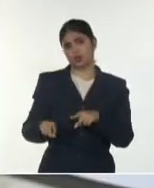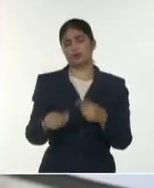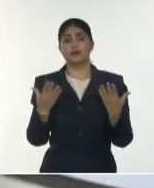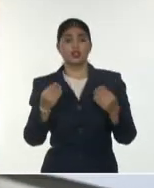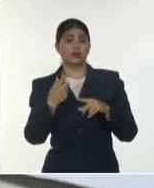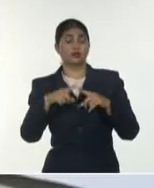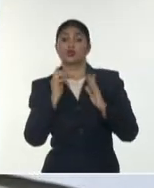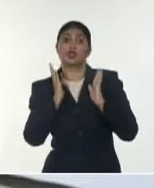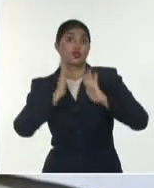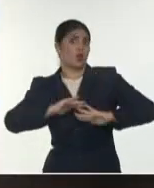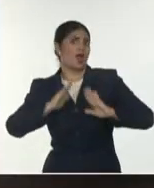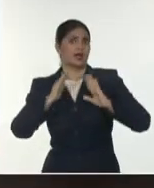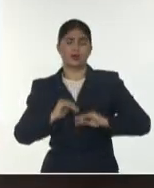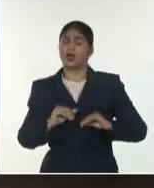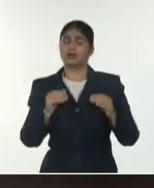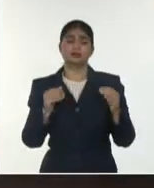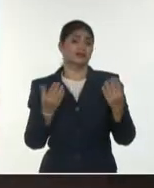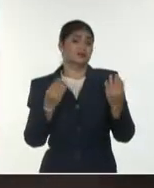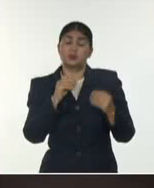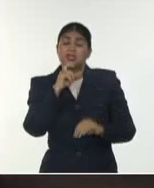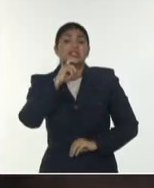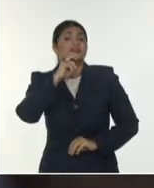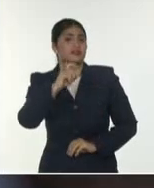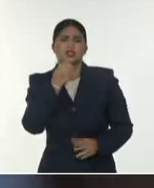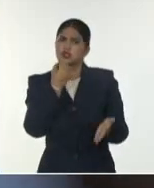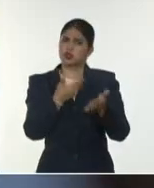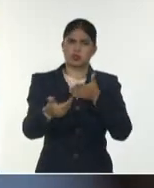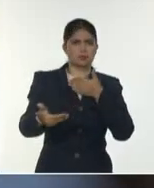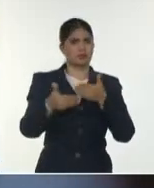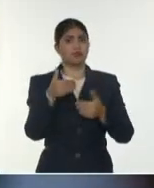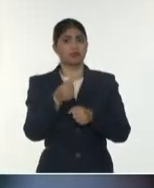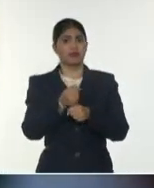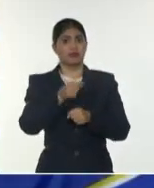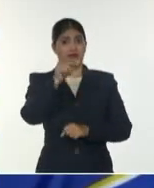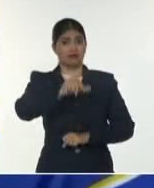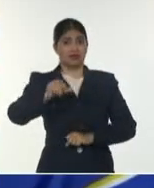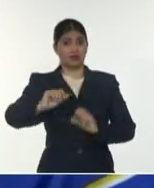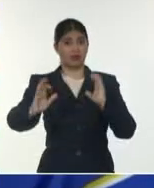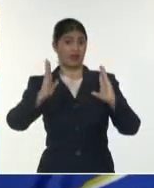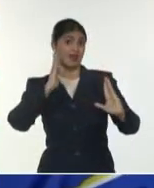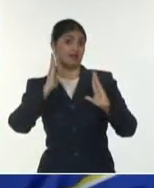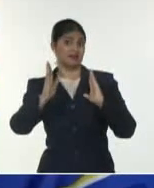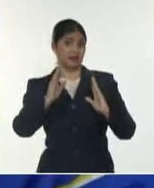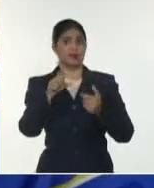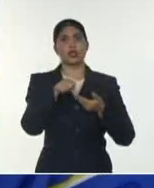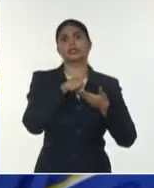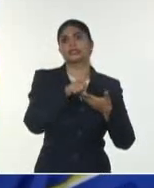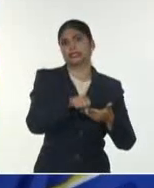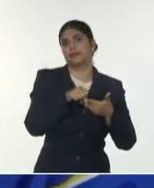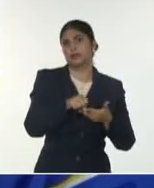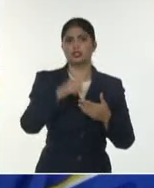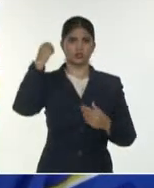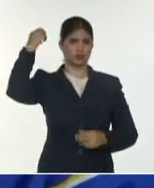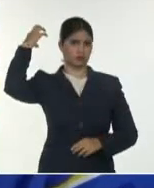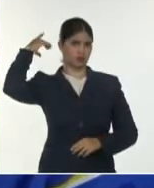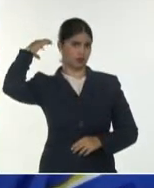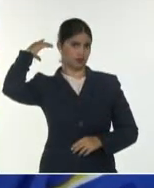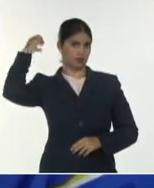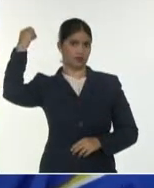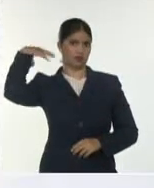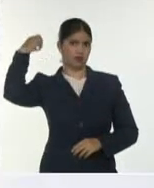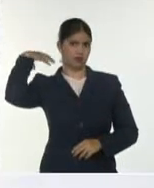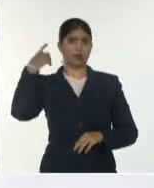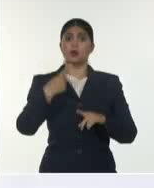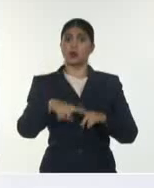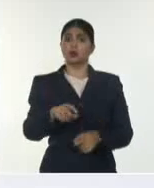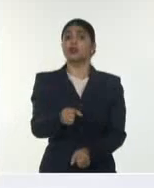de insumos, los trabajadores de la Institución de Salud Regional en servicios de radioterapia y medicina nuclear realizan su